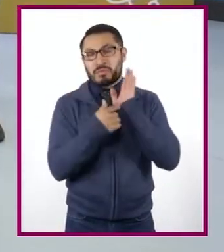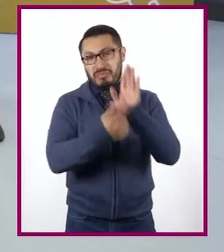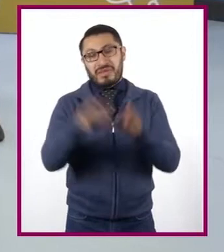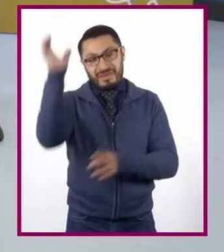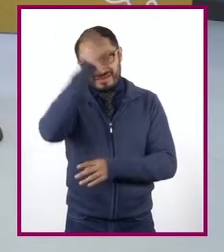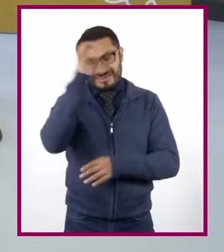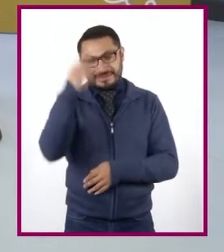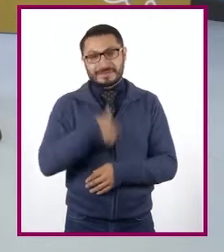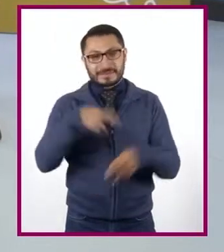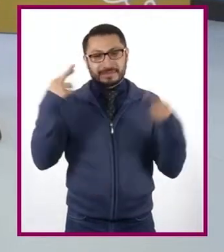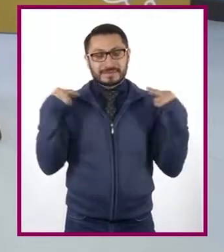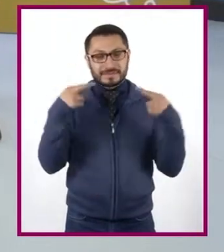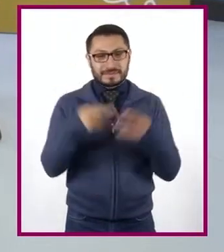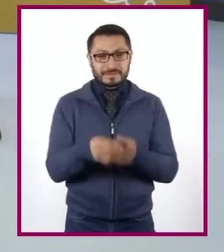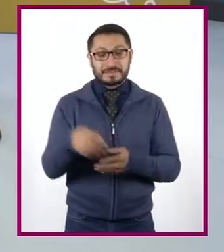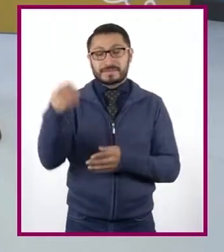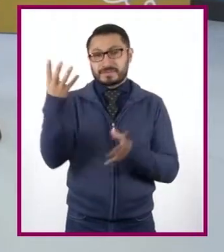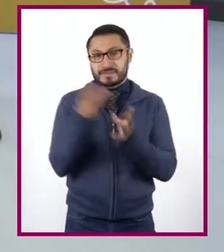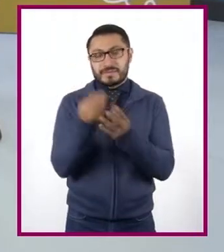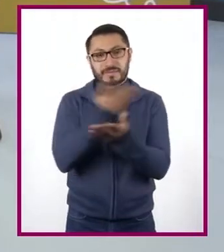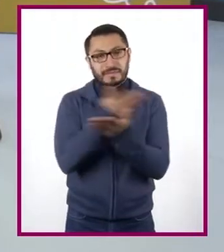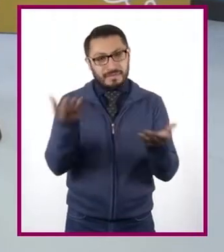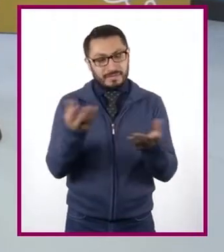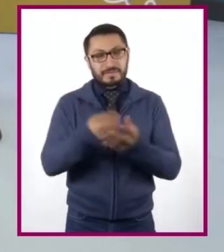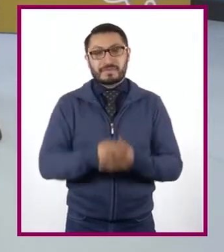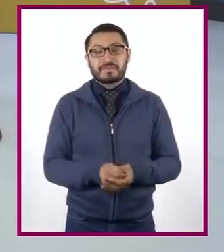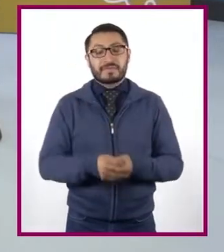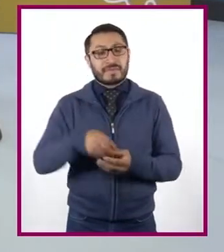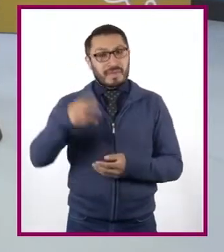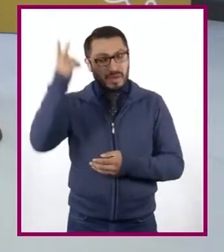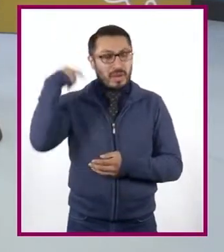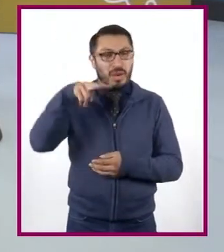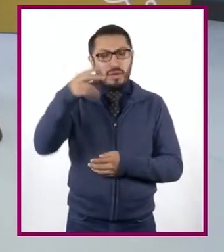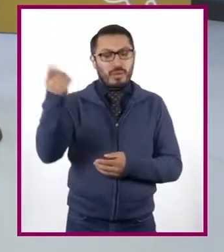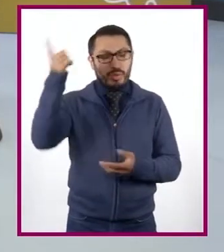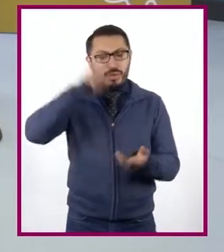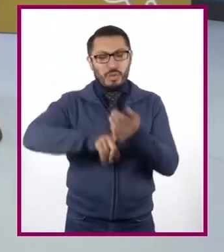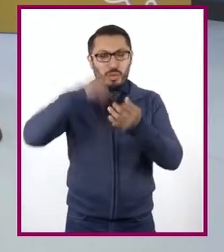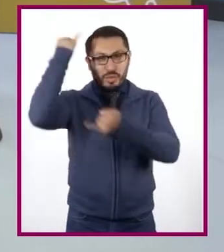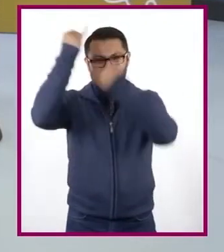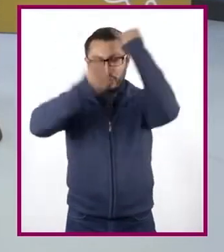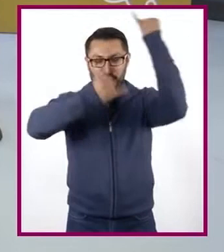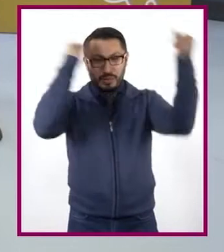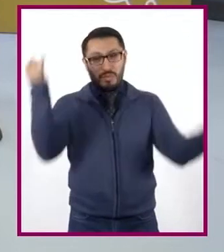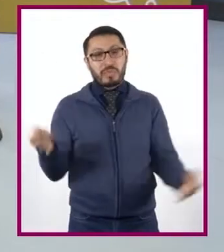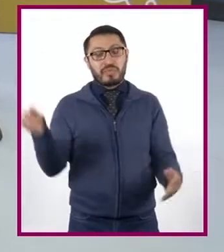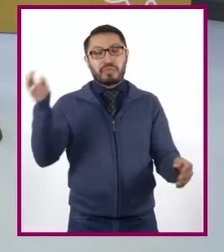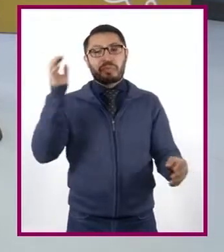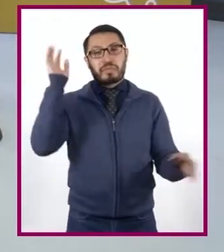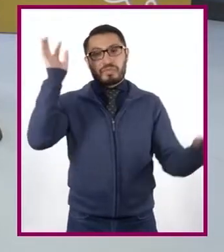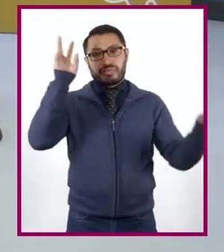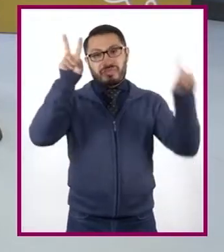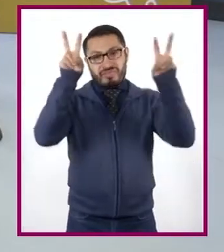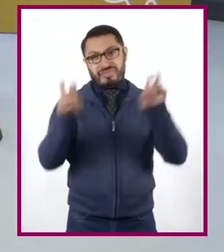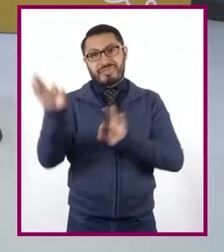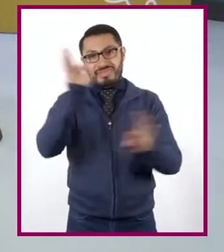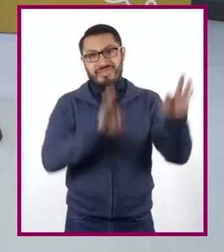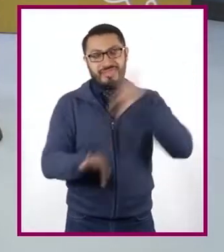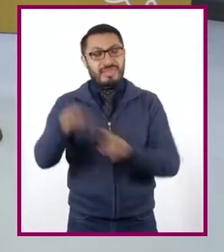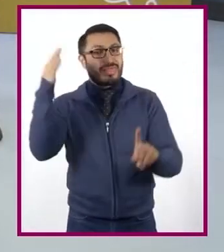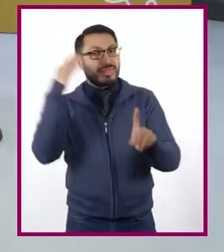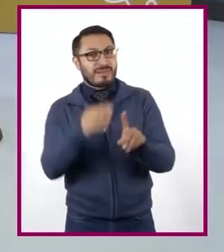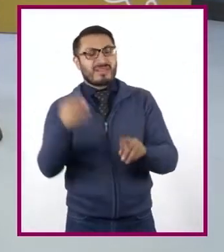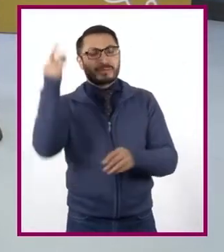les acompañaré en esta emisión. Viajemos juntos al sorprendente y maravilloso mundo de la física. El propósito de hoy es analizar los